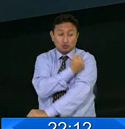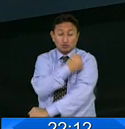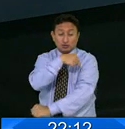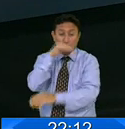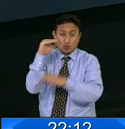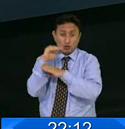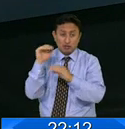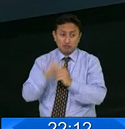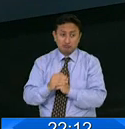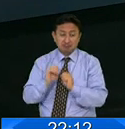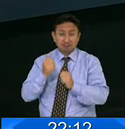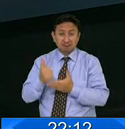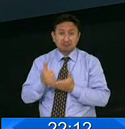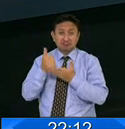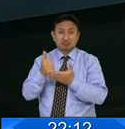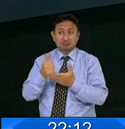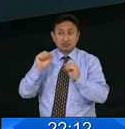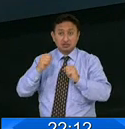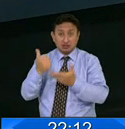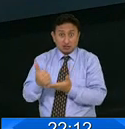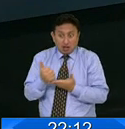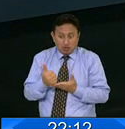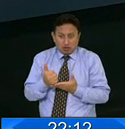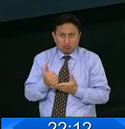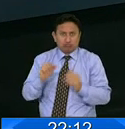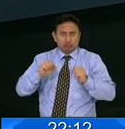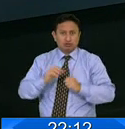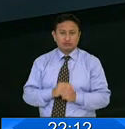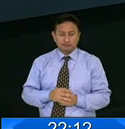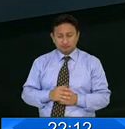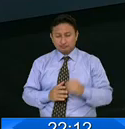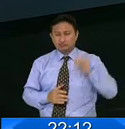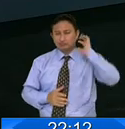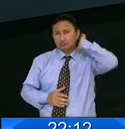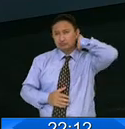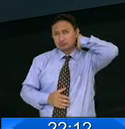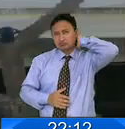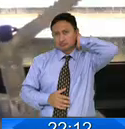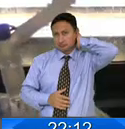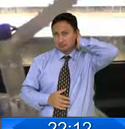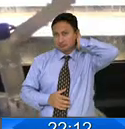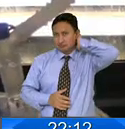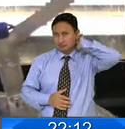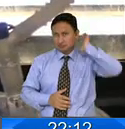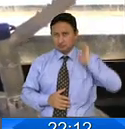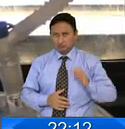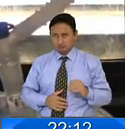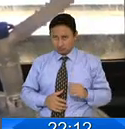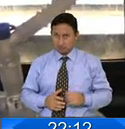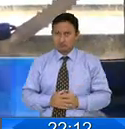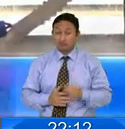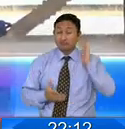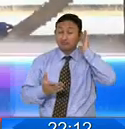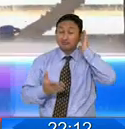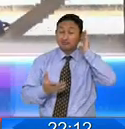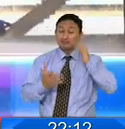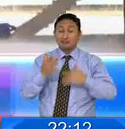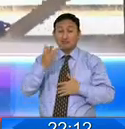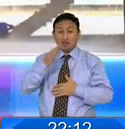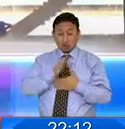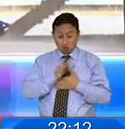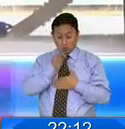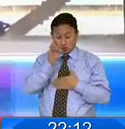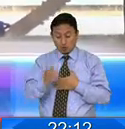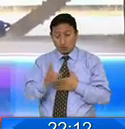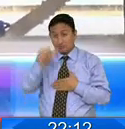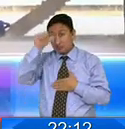país presentan alta eficacia ante esta variante. La variante Delta de COVID-19